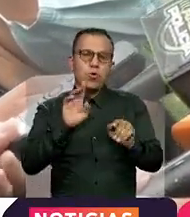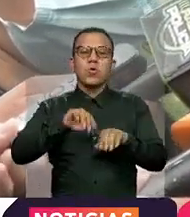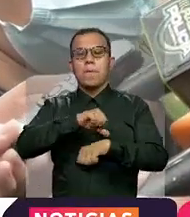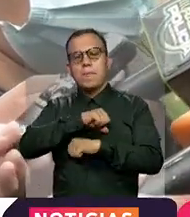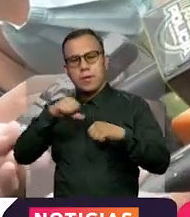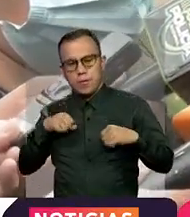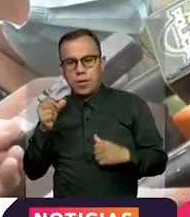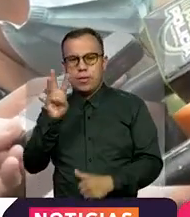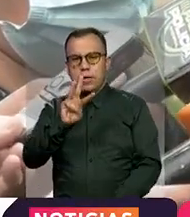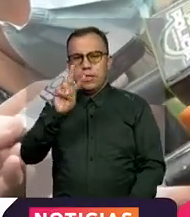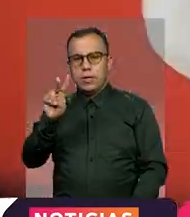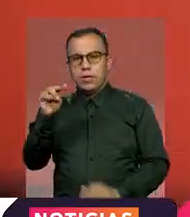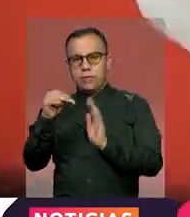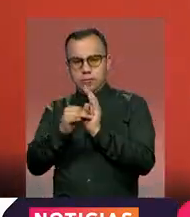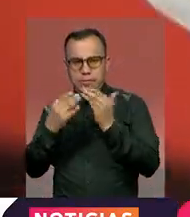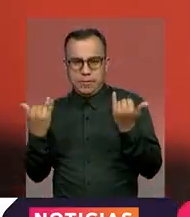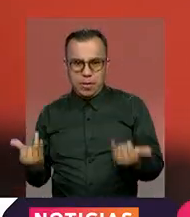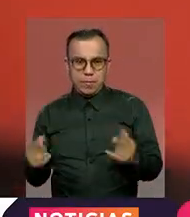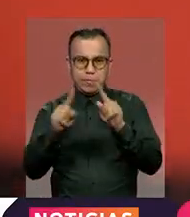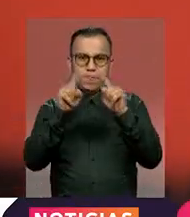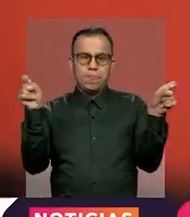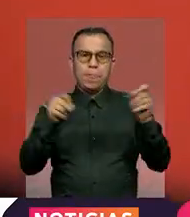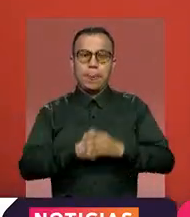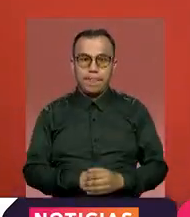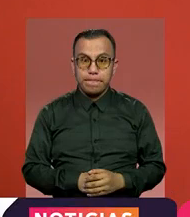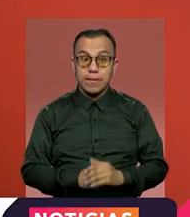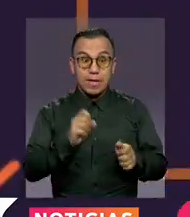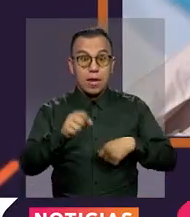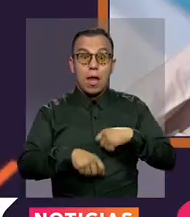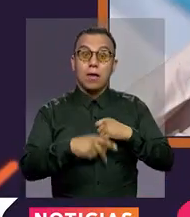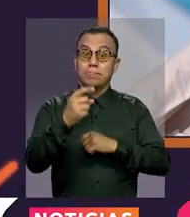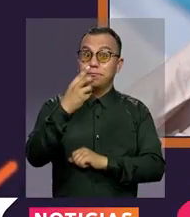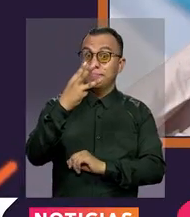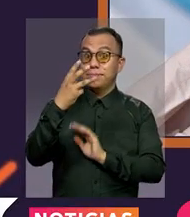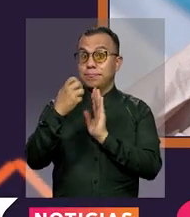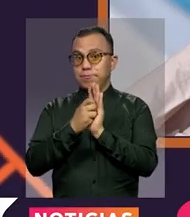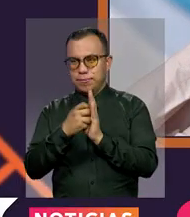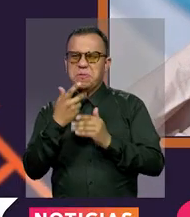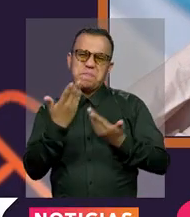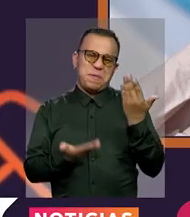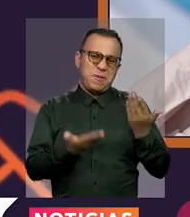de 32.000 niños y niñas. En cuanto a dosis de refuerzo, se han aplicado